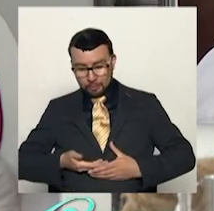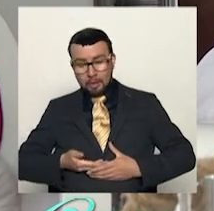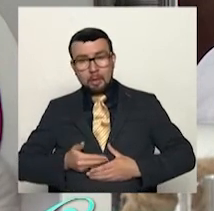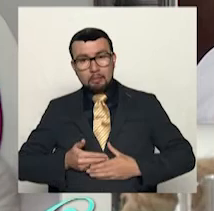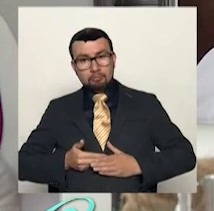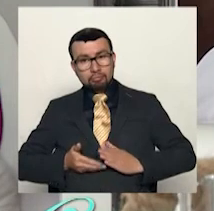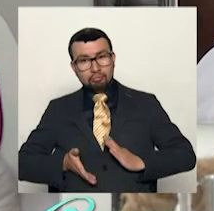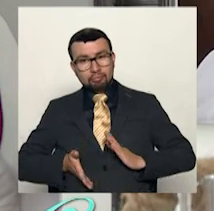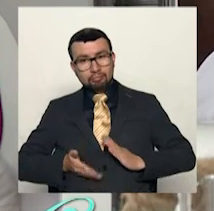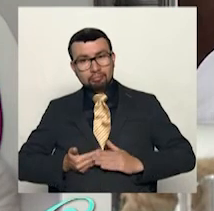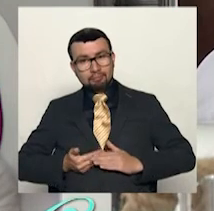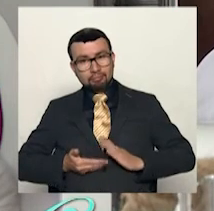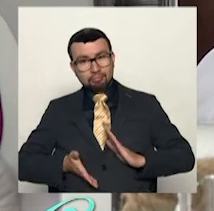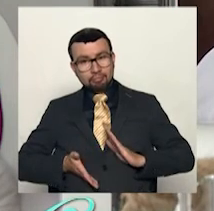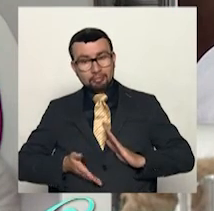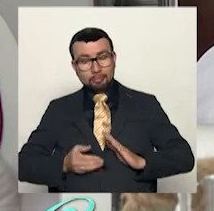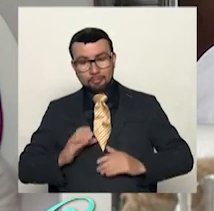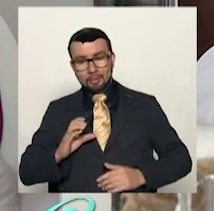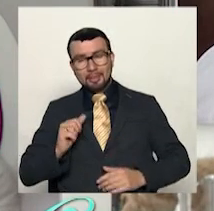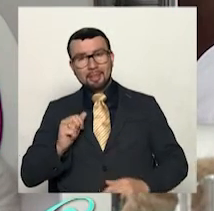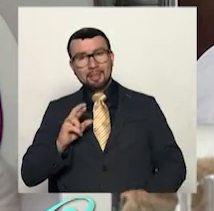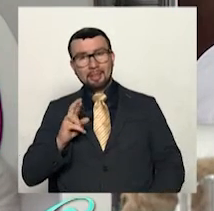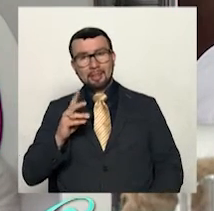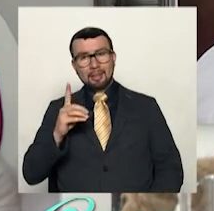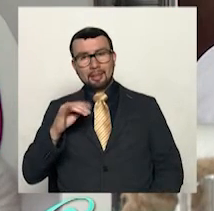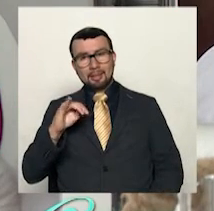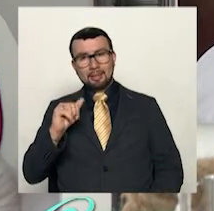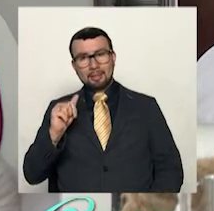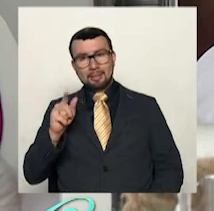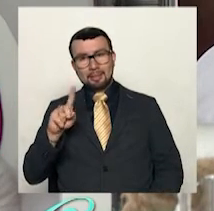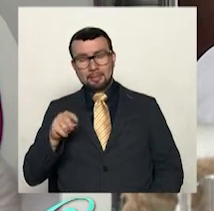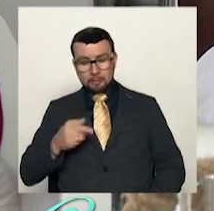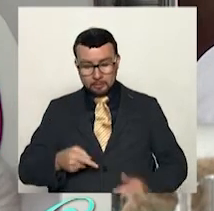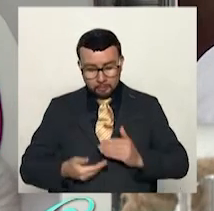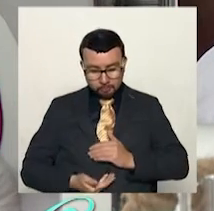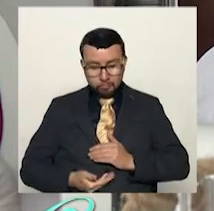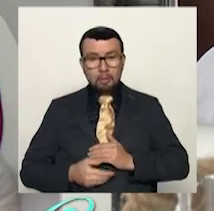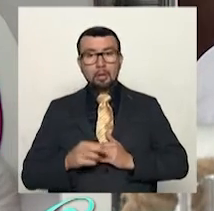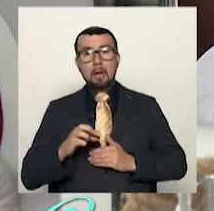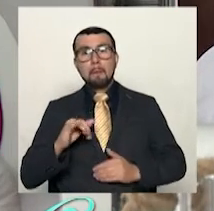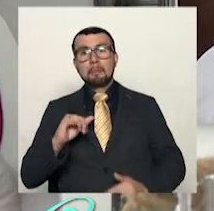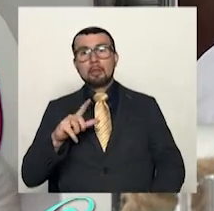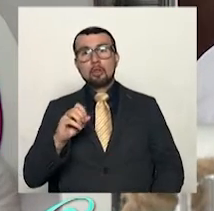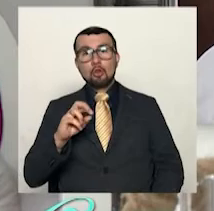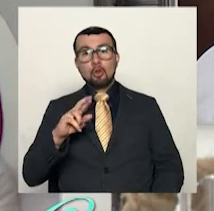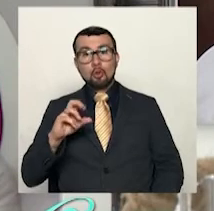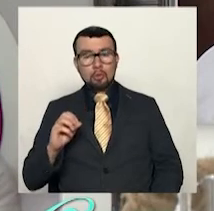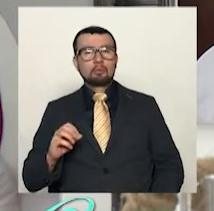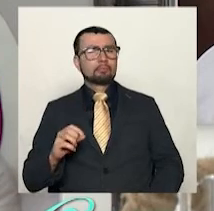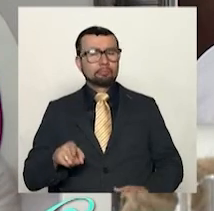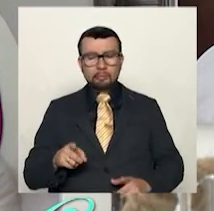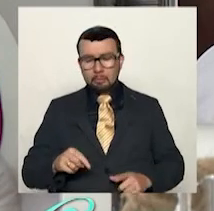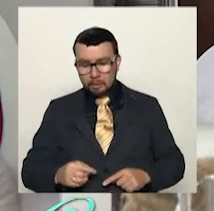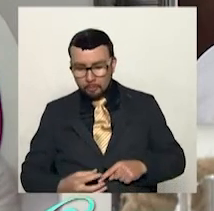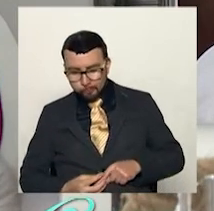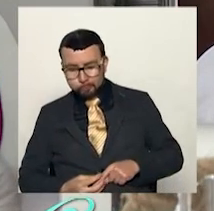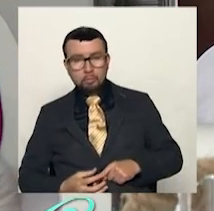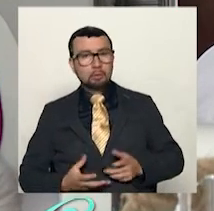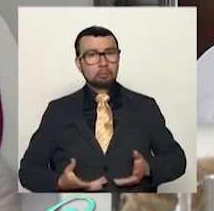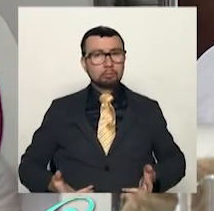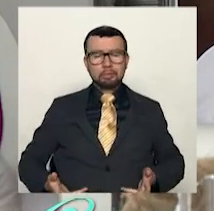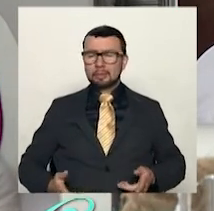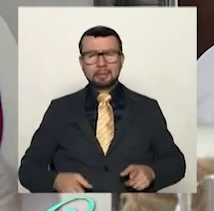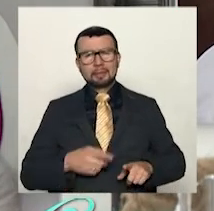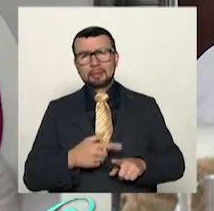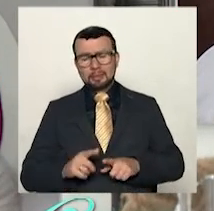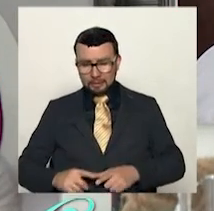cardias, y el otro es el pílore, y está el diafragma. Y todo eso está envuelto en una cosa que se llama peritoneo, el epiplón,